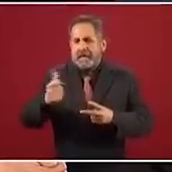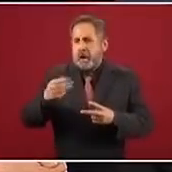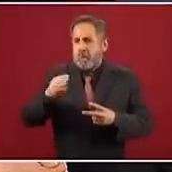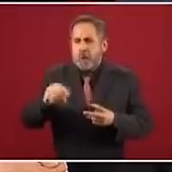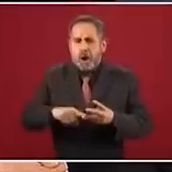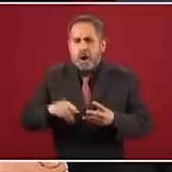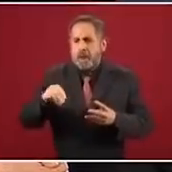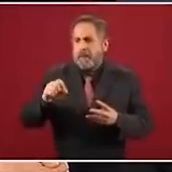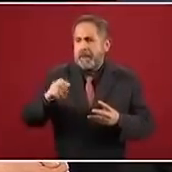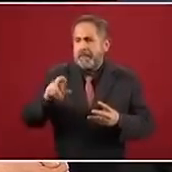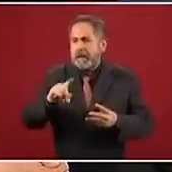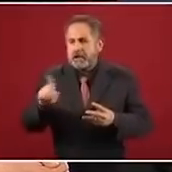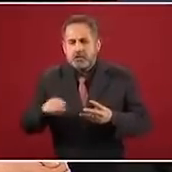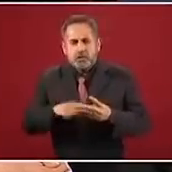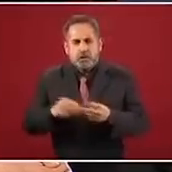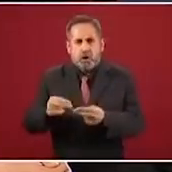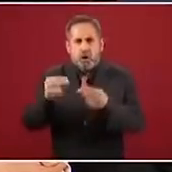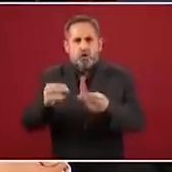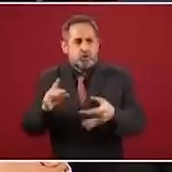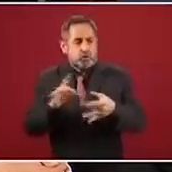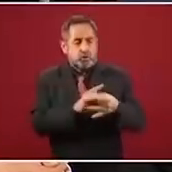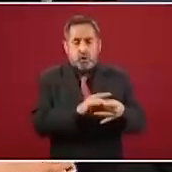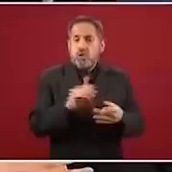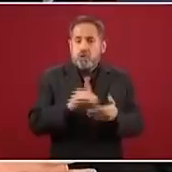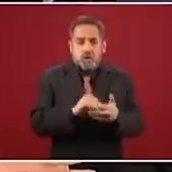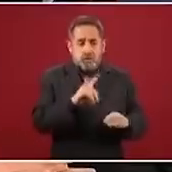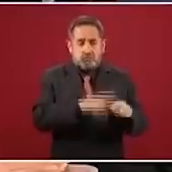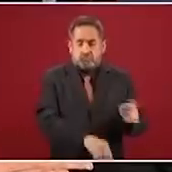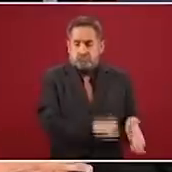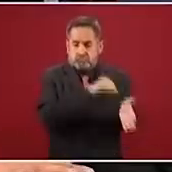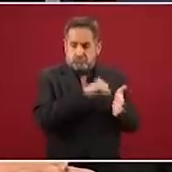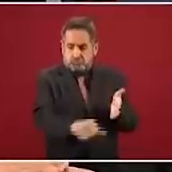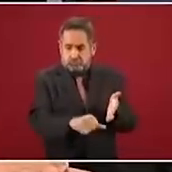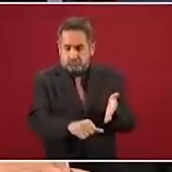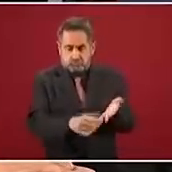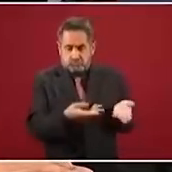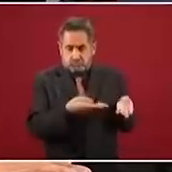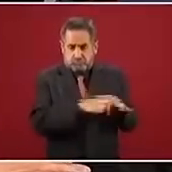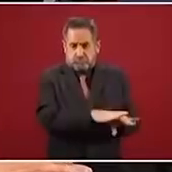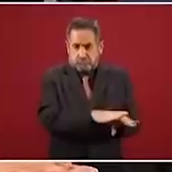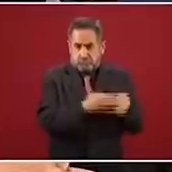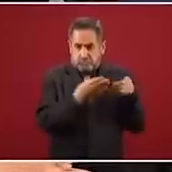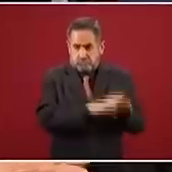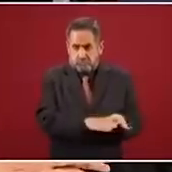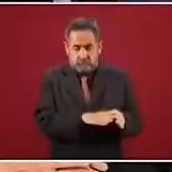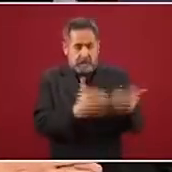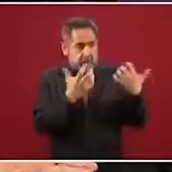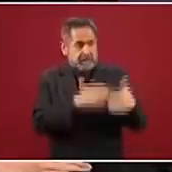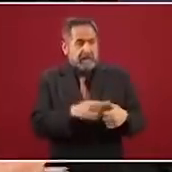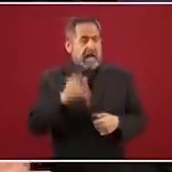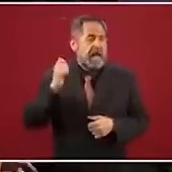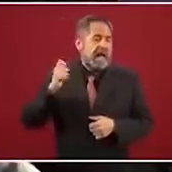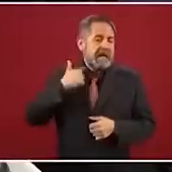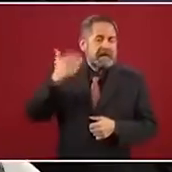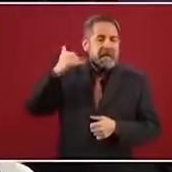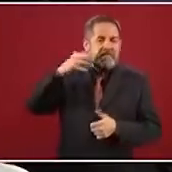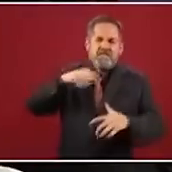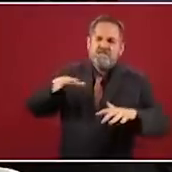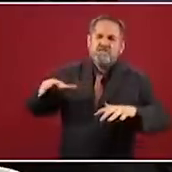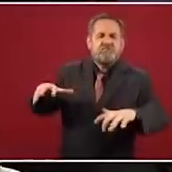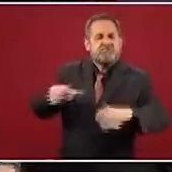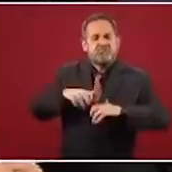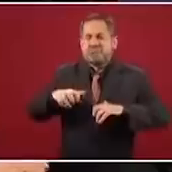los Madrazo, ¿van a seguir vetadas estas empresas que acapararon en los sexenios